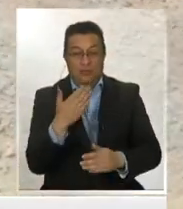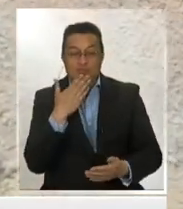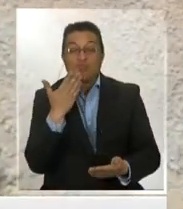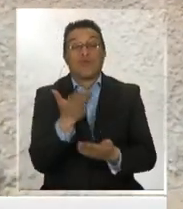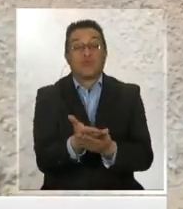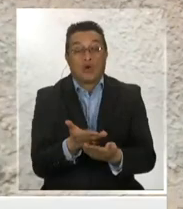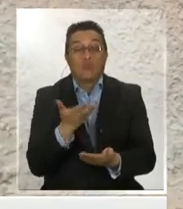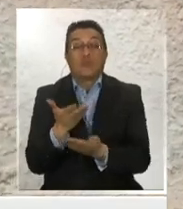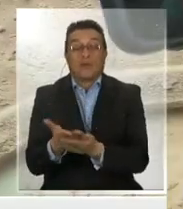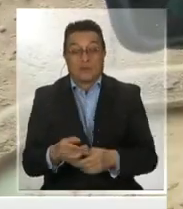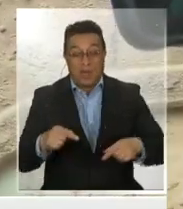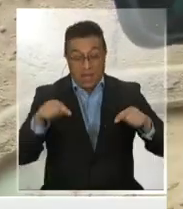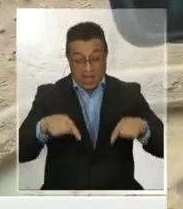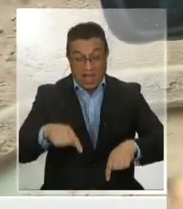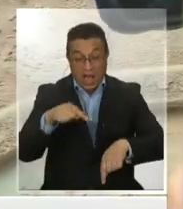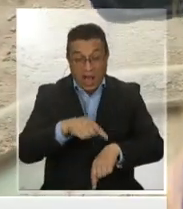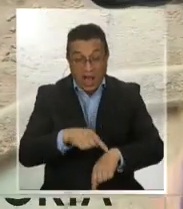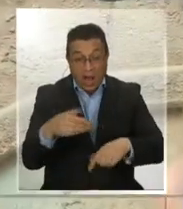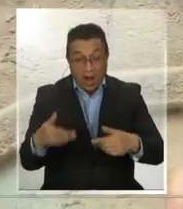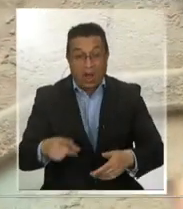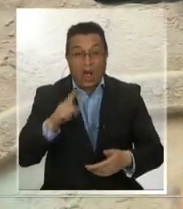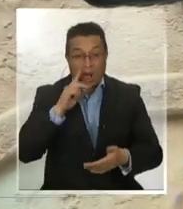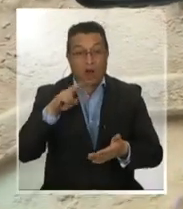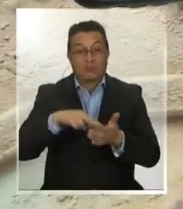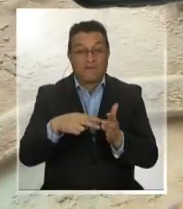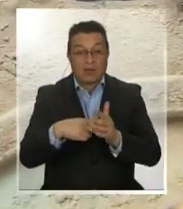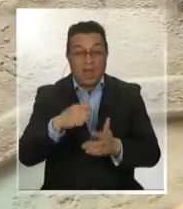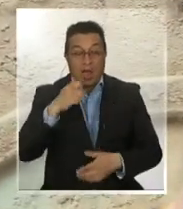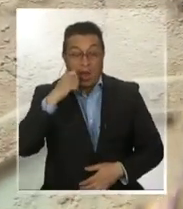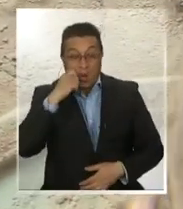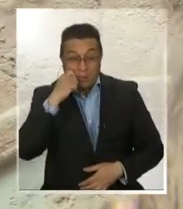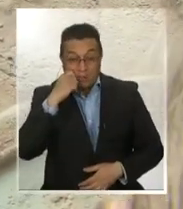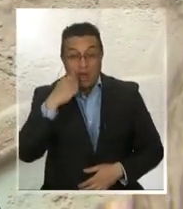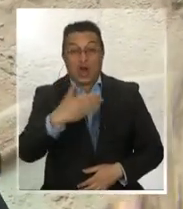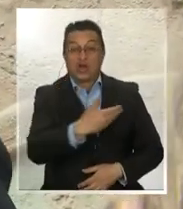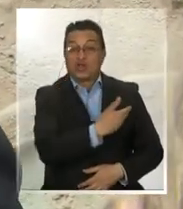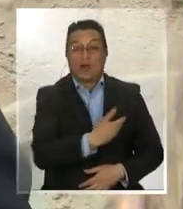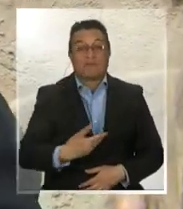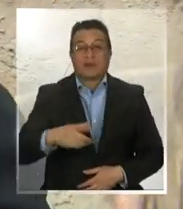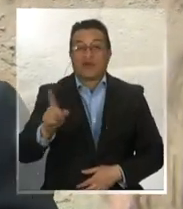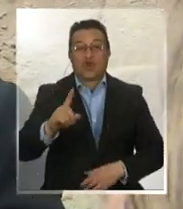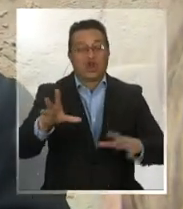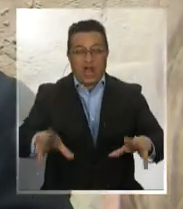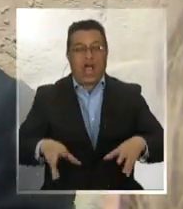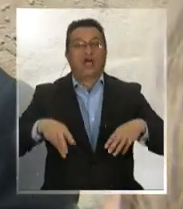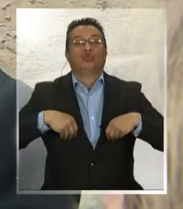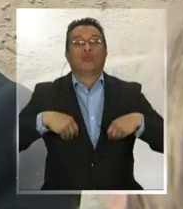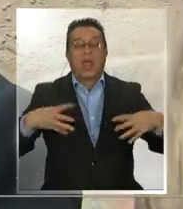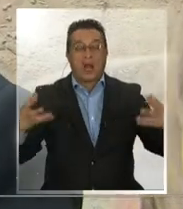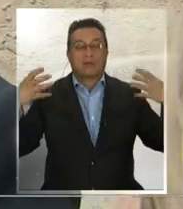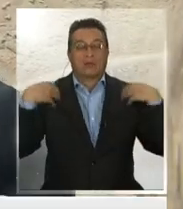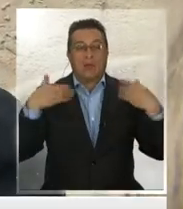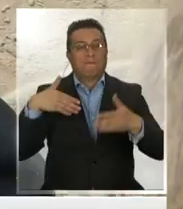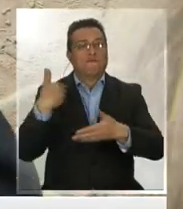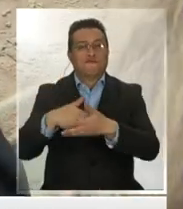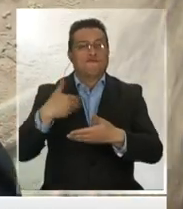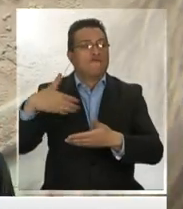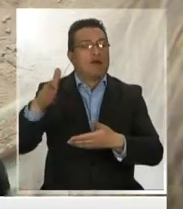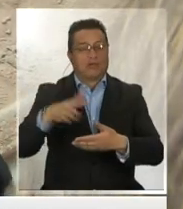propuestas. Que a esta hora en que hay un problema humanitario, el gobierno no asume su responsabilidad en el desalojo, habiéndolo